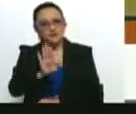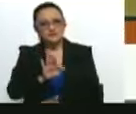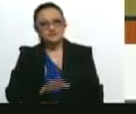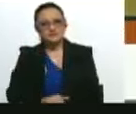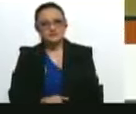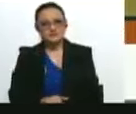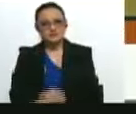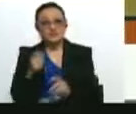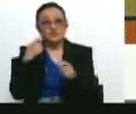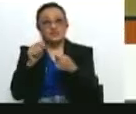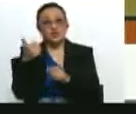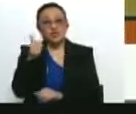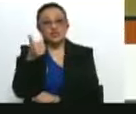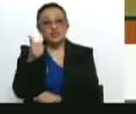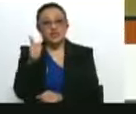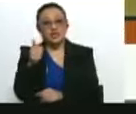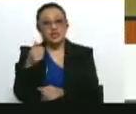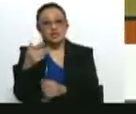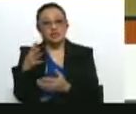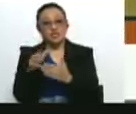Y la vendieron a $10.